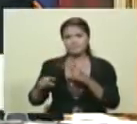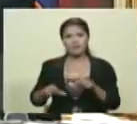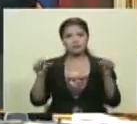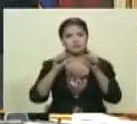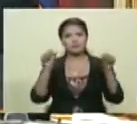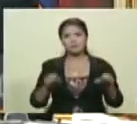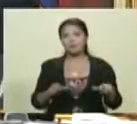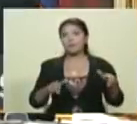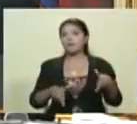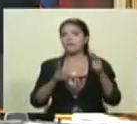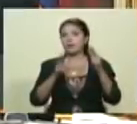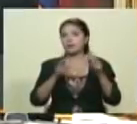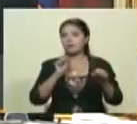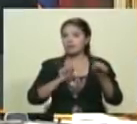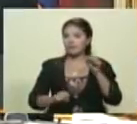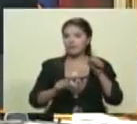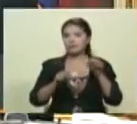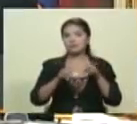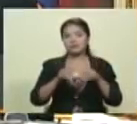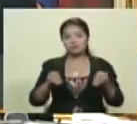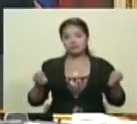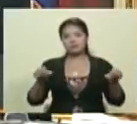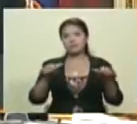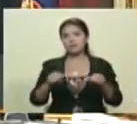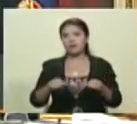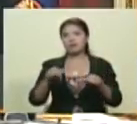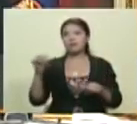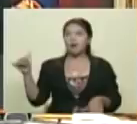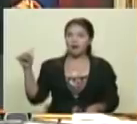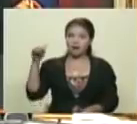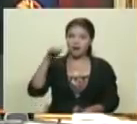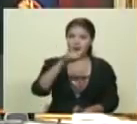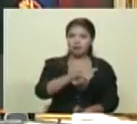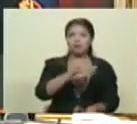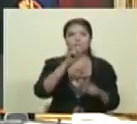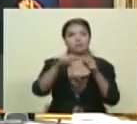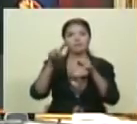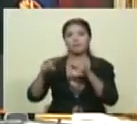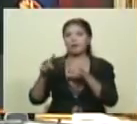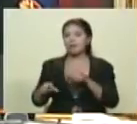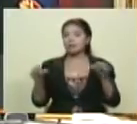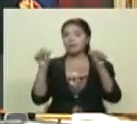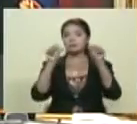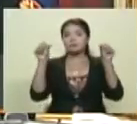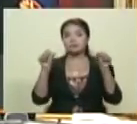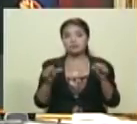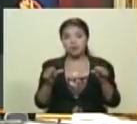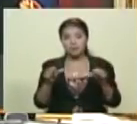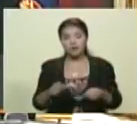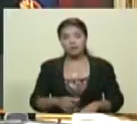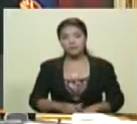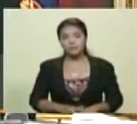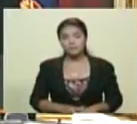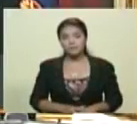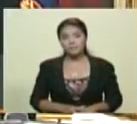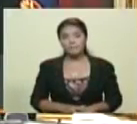misiles, de defensa, tierra-tierra, tierra-aire, los distintos sistemas